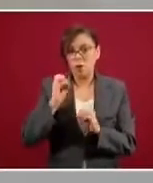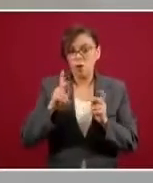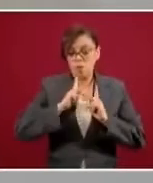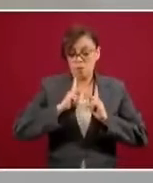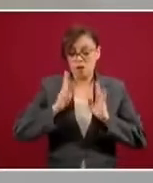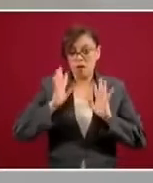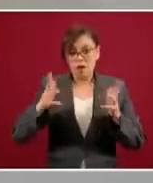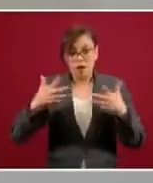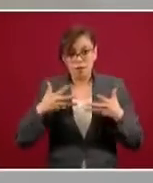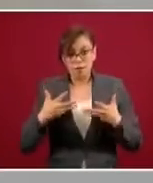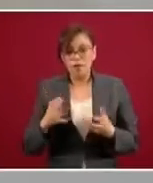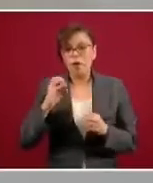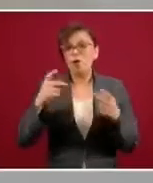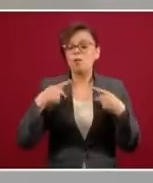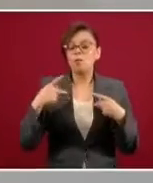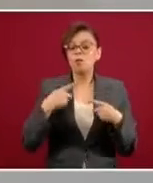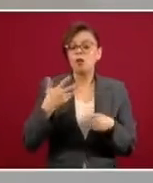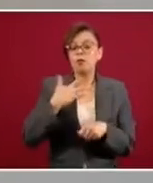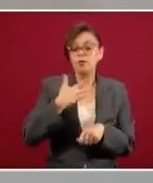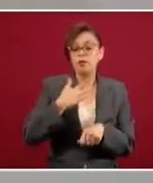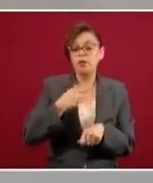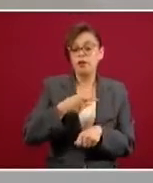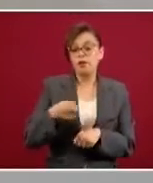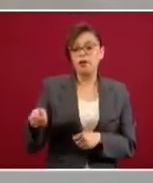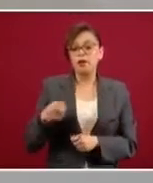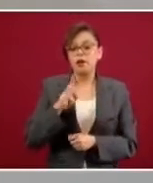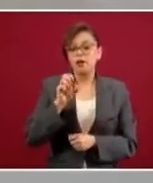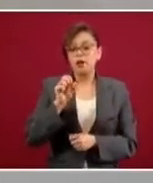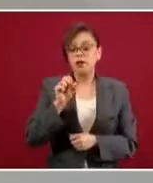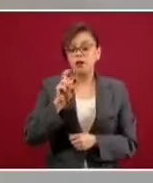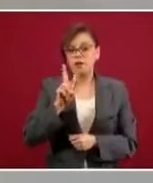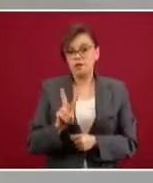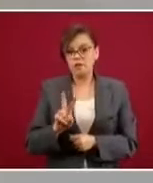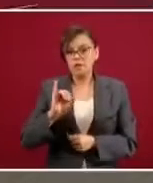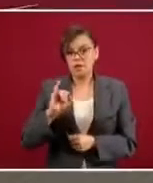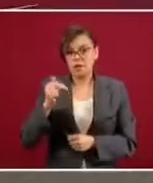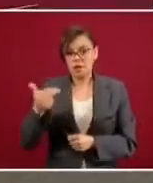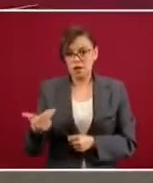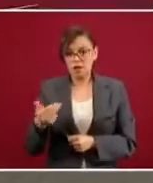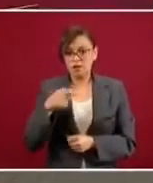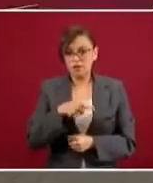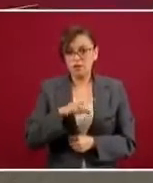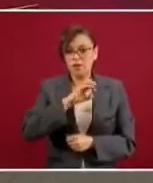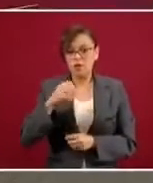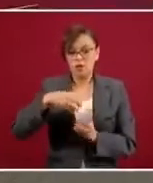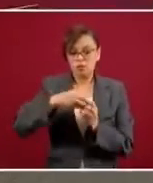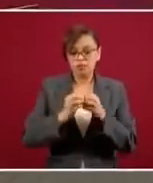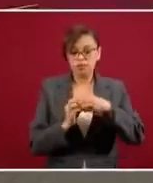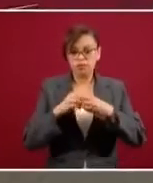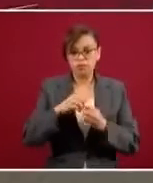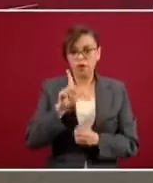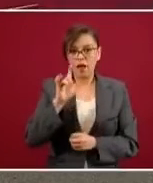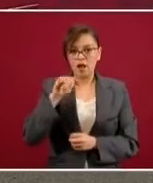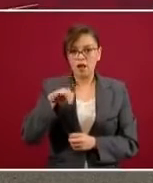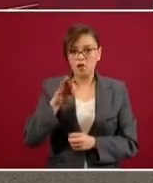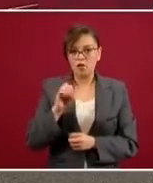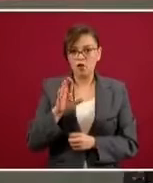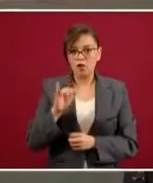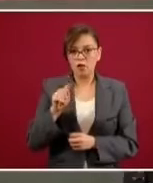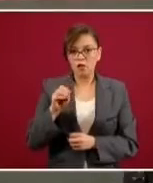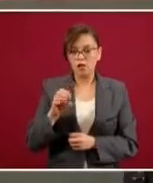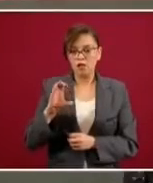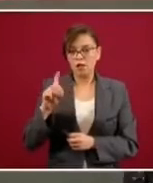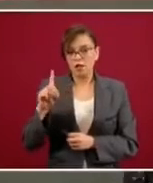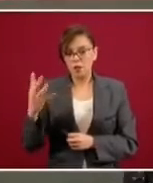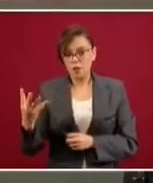VIH y han tenido una reducción de las células de los linfocitos CD4 en